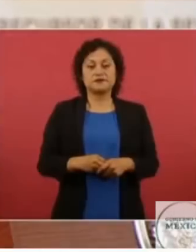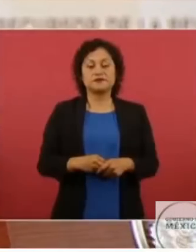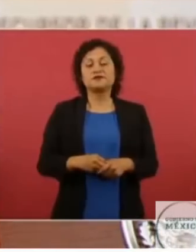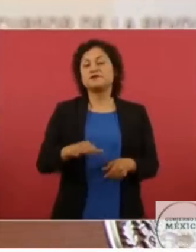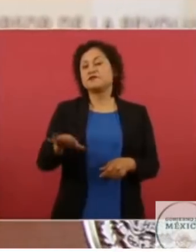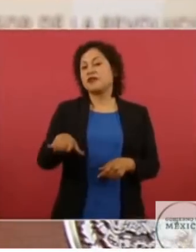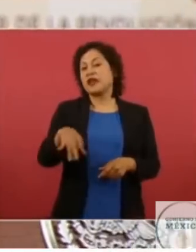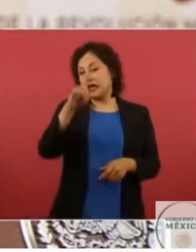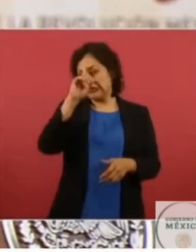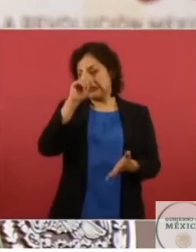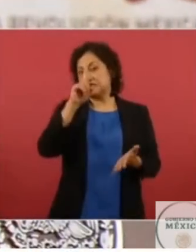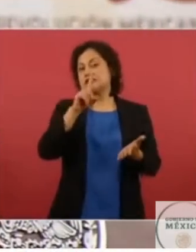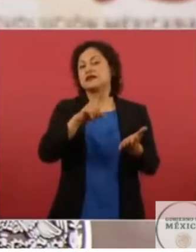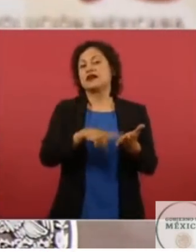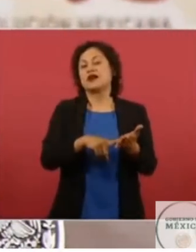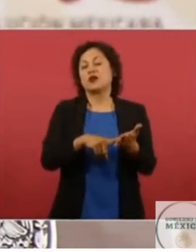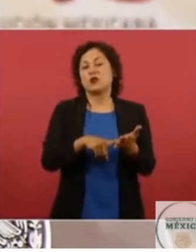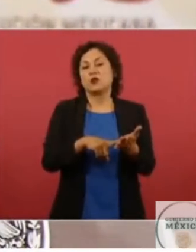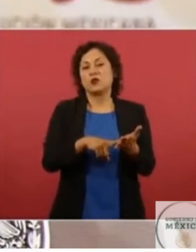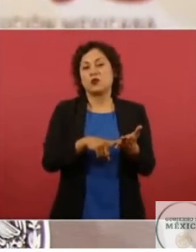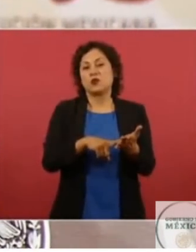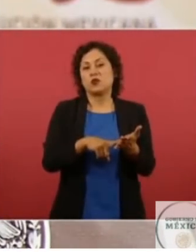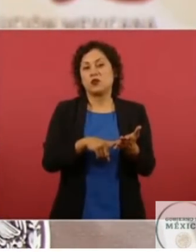creo que fue algo que